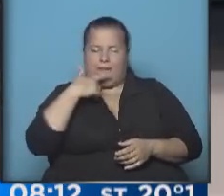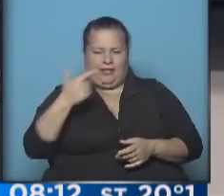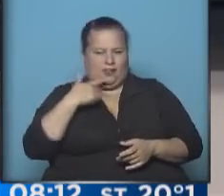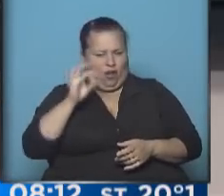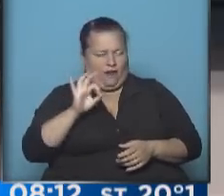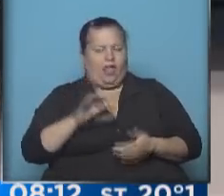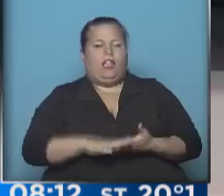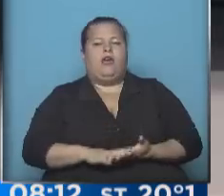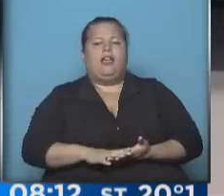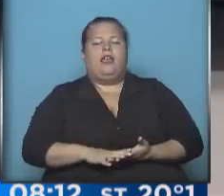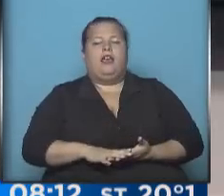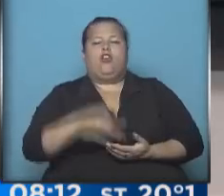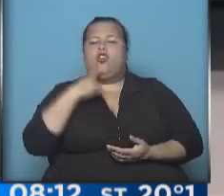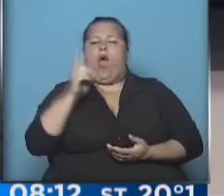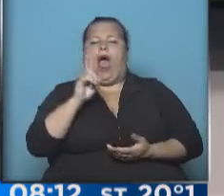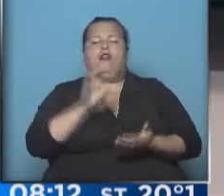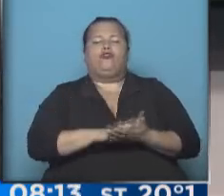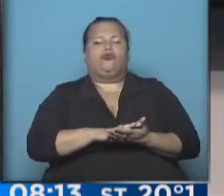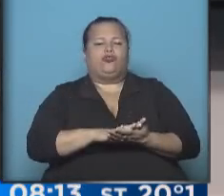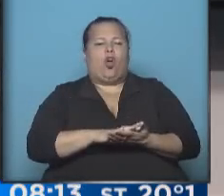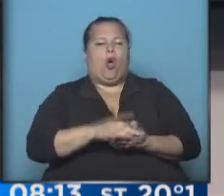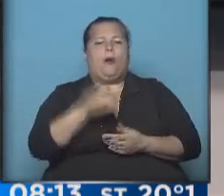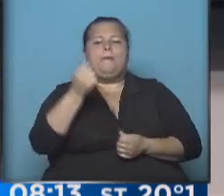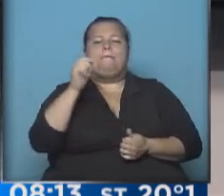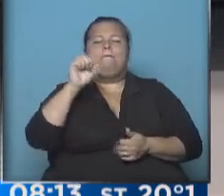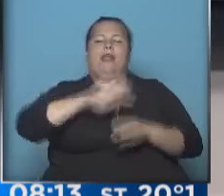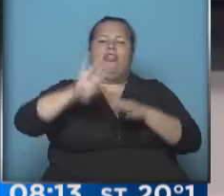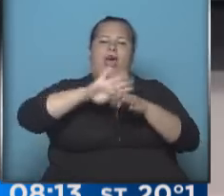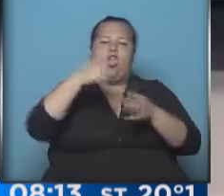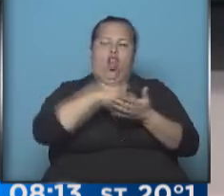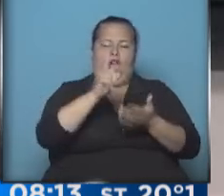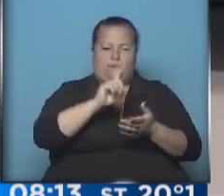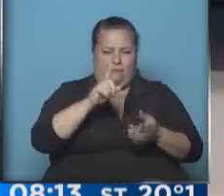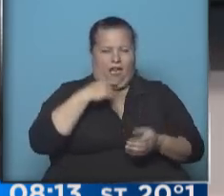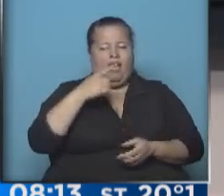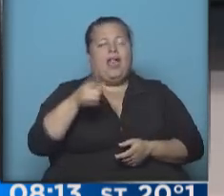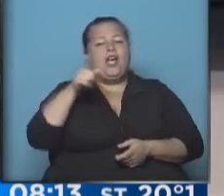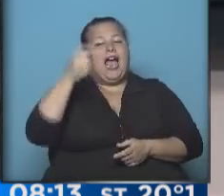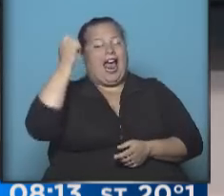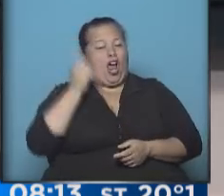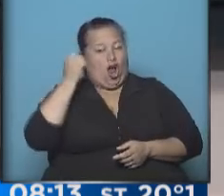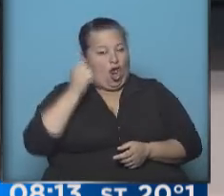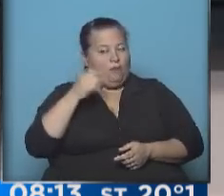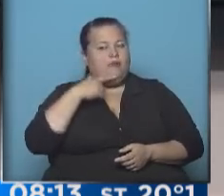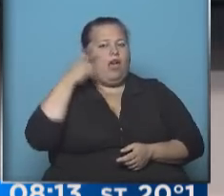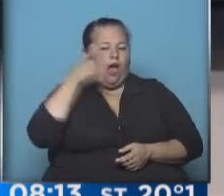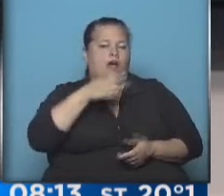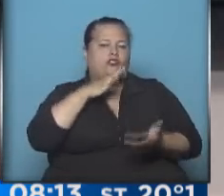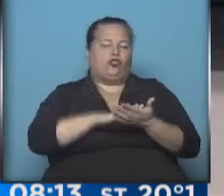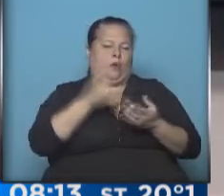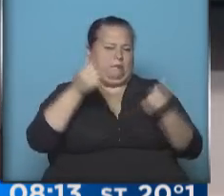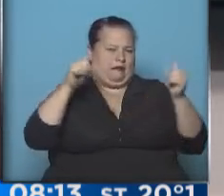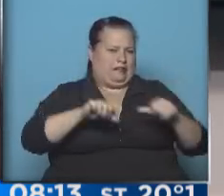no habló eh dejó de hablar del tema de la devaluación en la campaña sus economistas venían condenando el tema de la